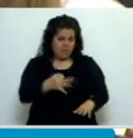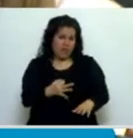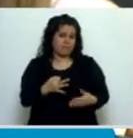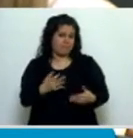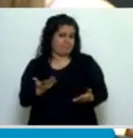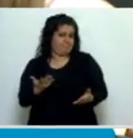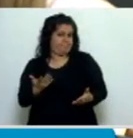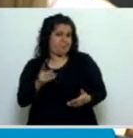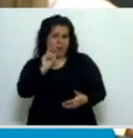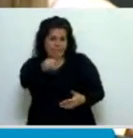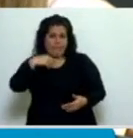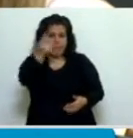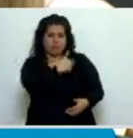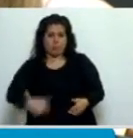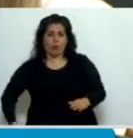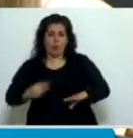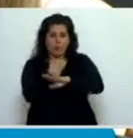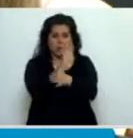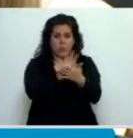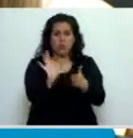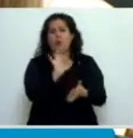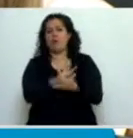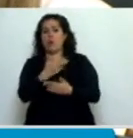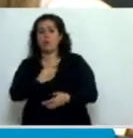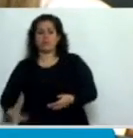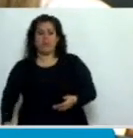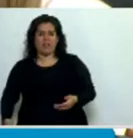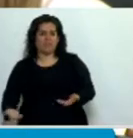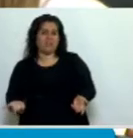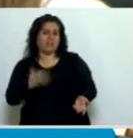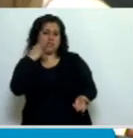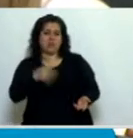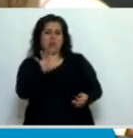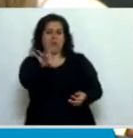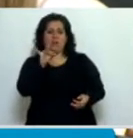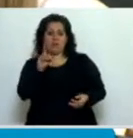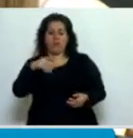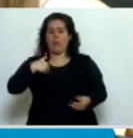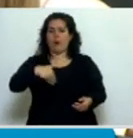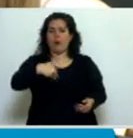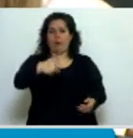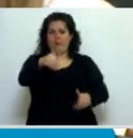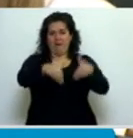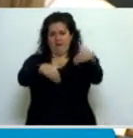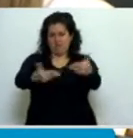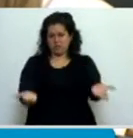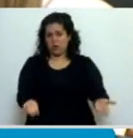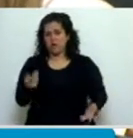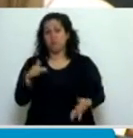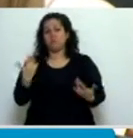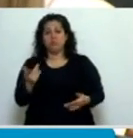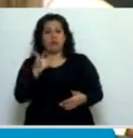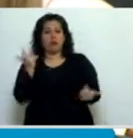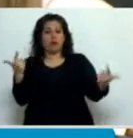allá del próximo gobierno o del nuevo presidente que será elegido en las próximas elecciones. Los que designe